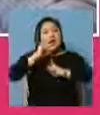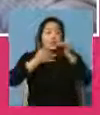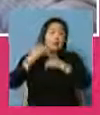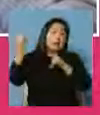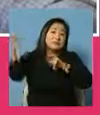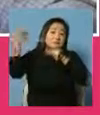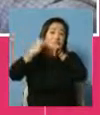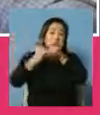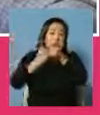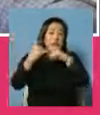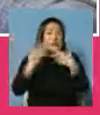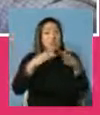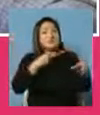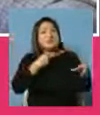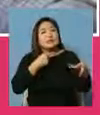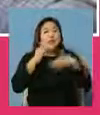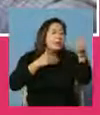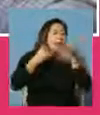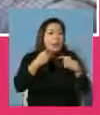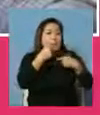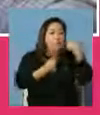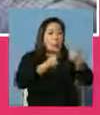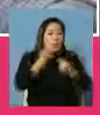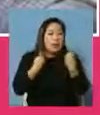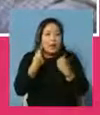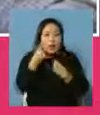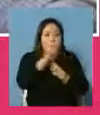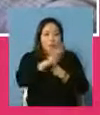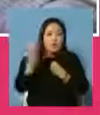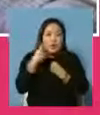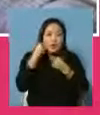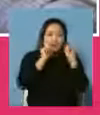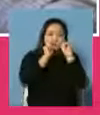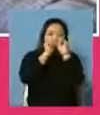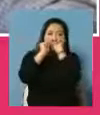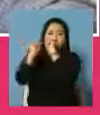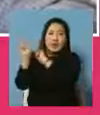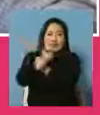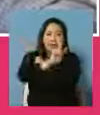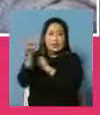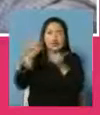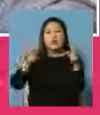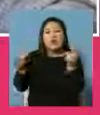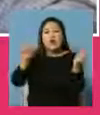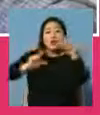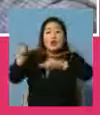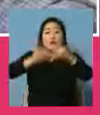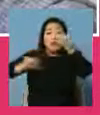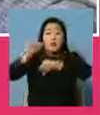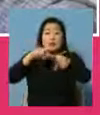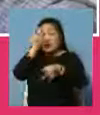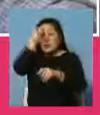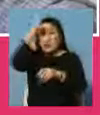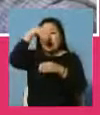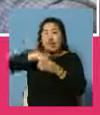contacto. Queríamos hablar con usted, preguntarle cómo vio este recorrido que ha realizado por los laboratorios que se han instalado en los